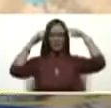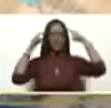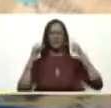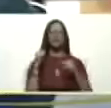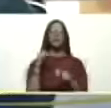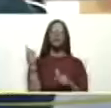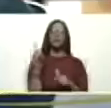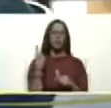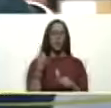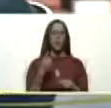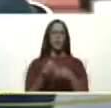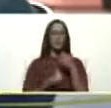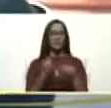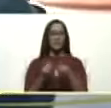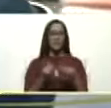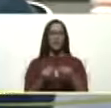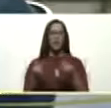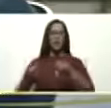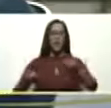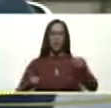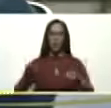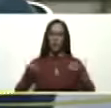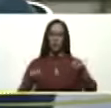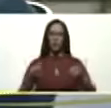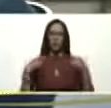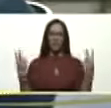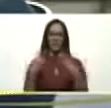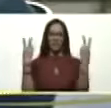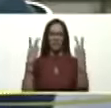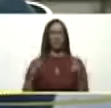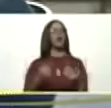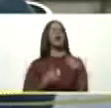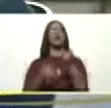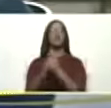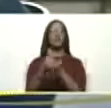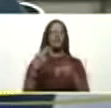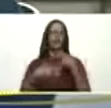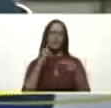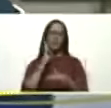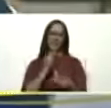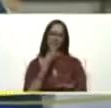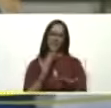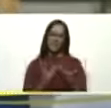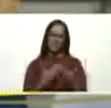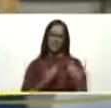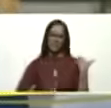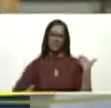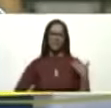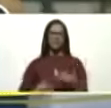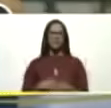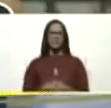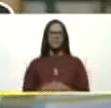solo va a ser con el conductor de victoria al frente de la revolución bolivariana. Muchas gracias, presidente.